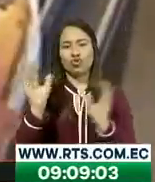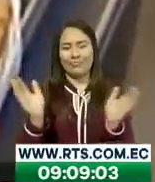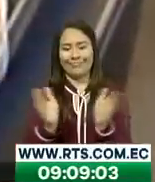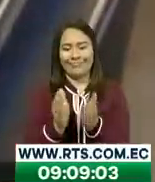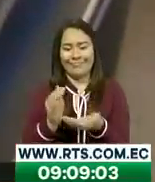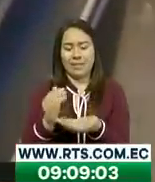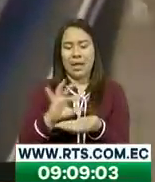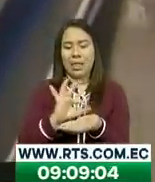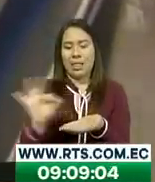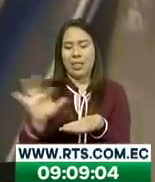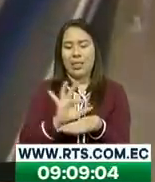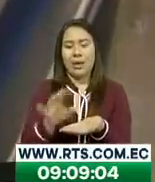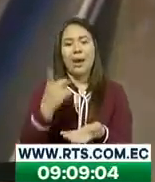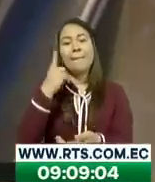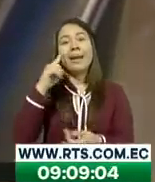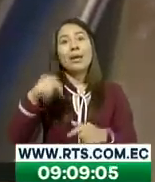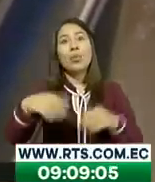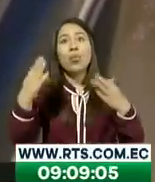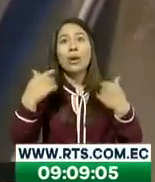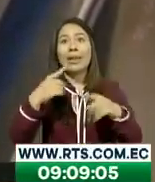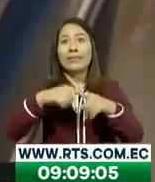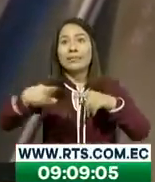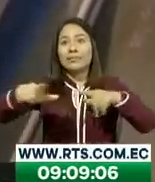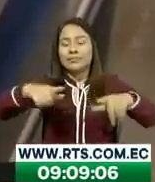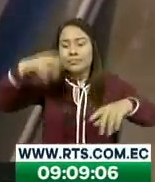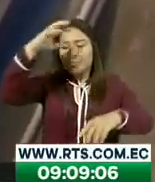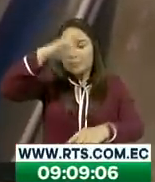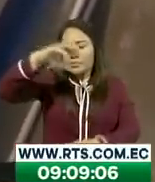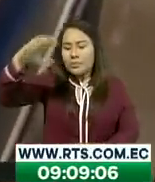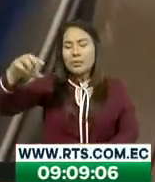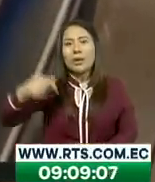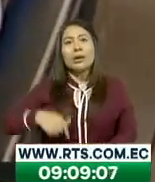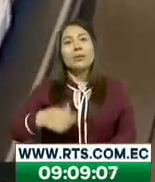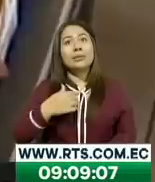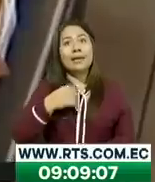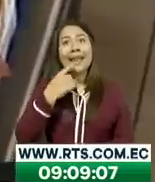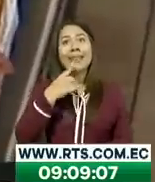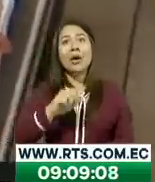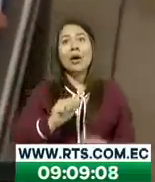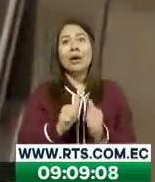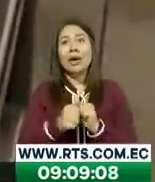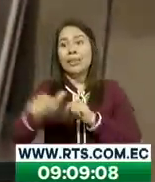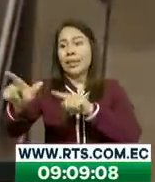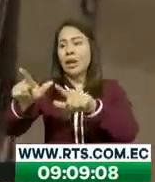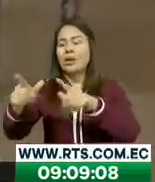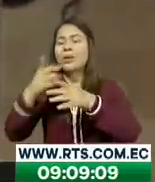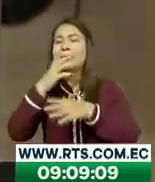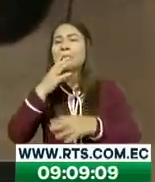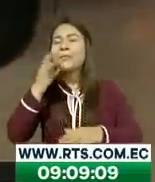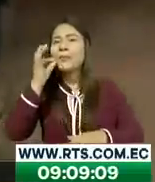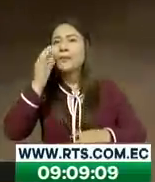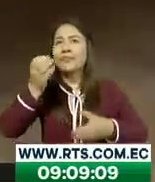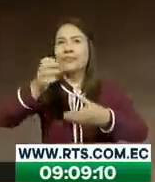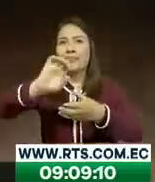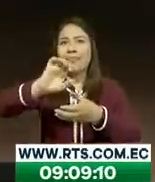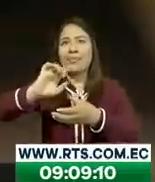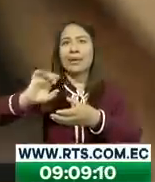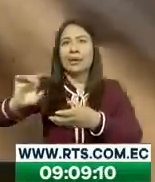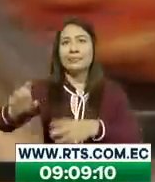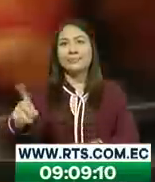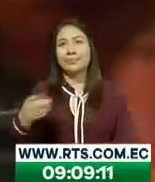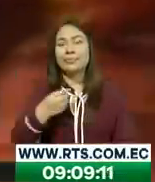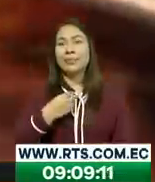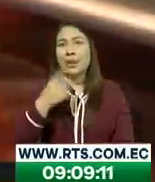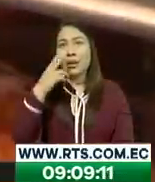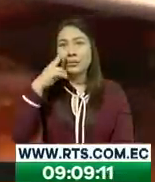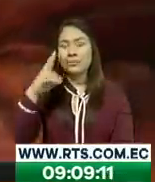y Colombia, pero en Guayaquil existen algunos lugares. Lo único que les puedo recomendar, cada lugar tiene ese toque característico. Venga para acá, don Walter.